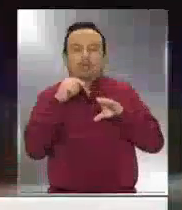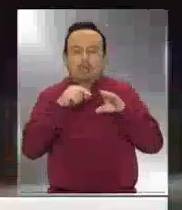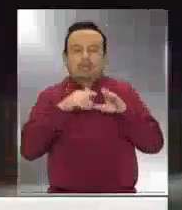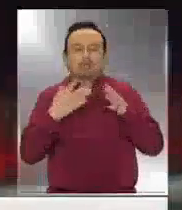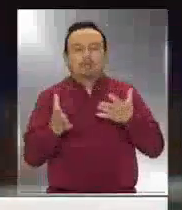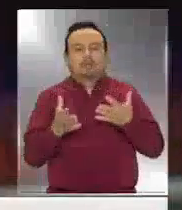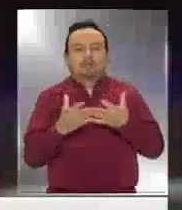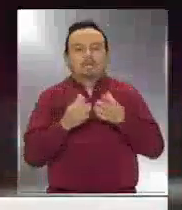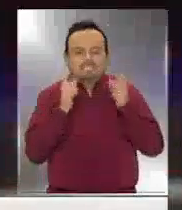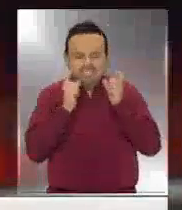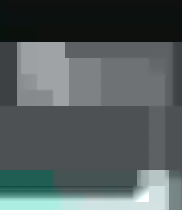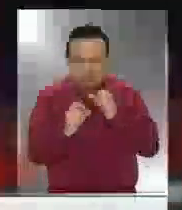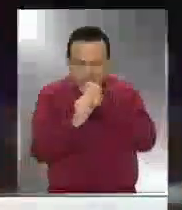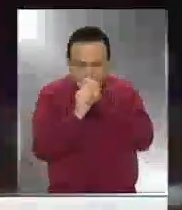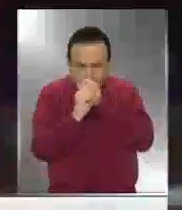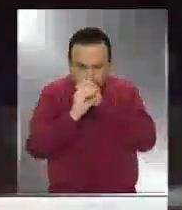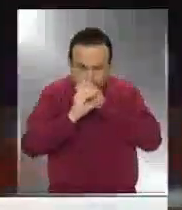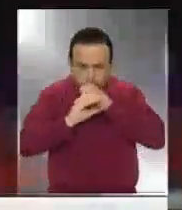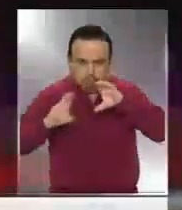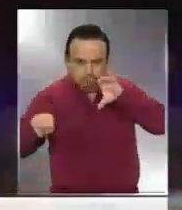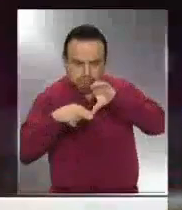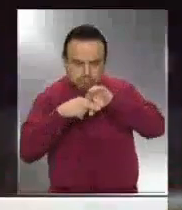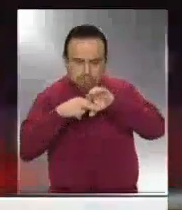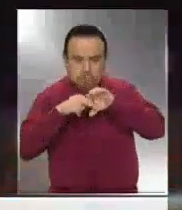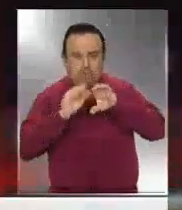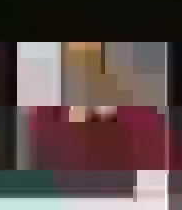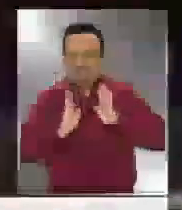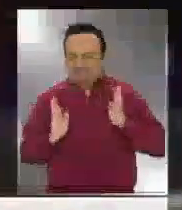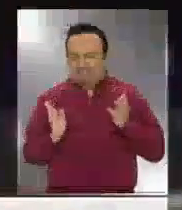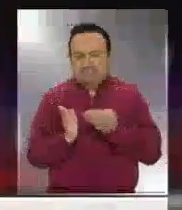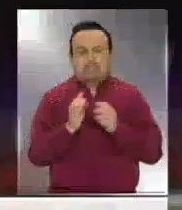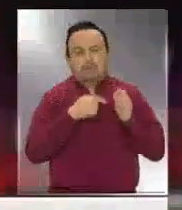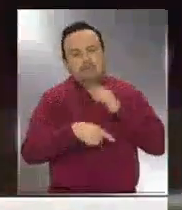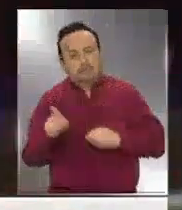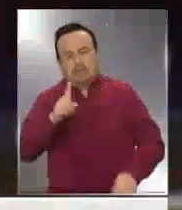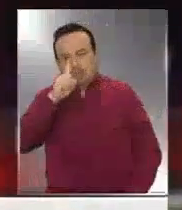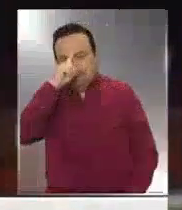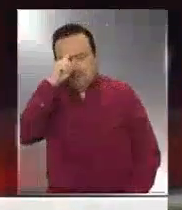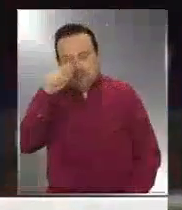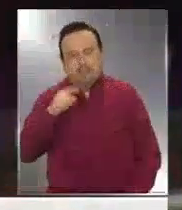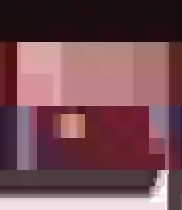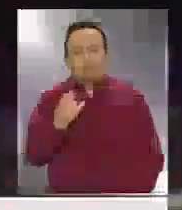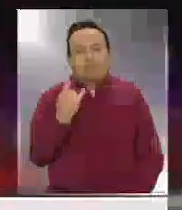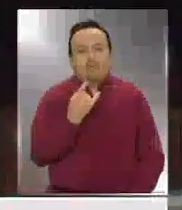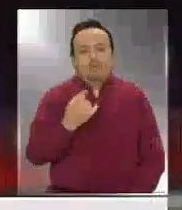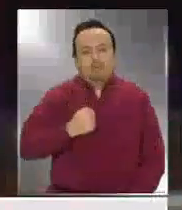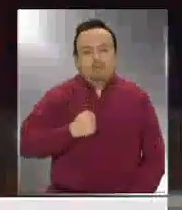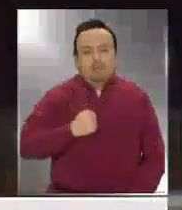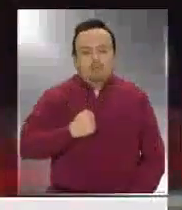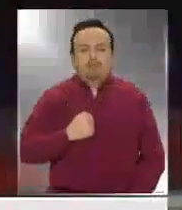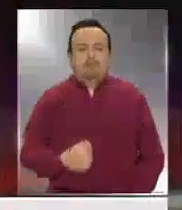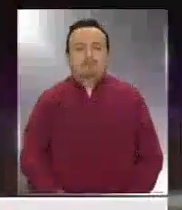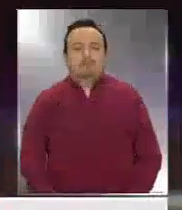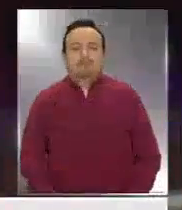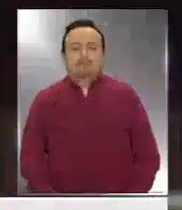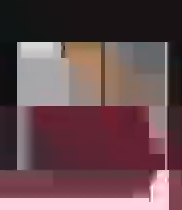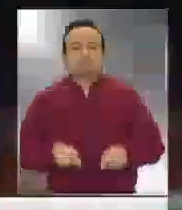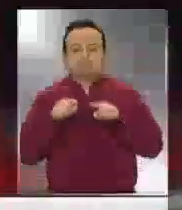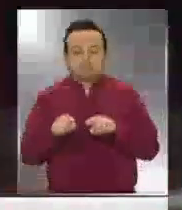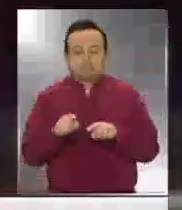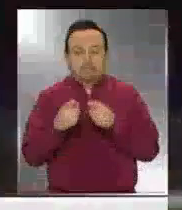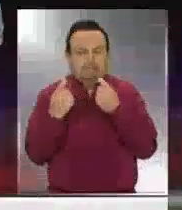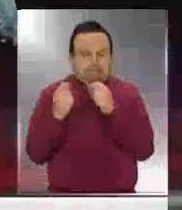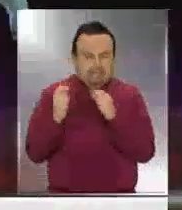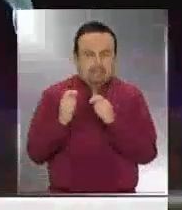que decíamos de seguridad y un manejo sanitario importante. Va a ser internado y trasladado, por supuesto, hasta el Hospital Clínico de la Universidad Católica, donde va a